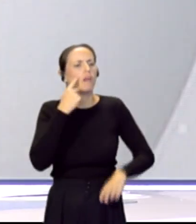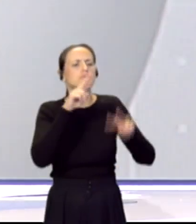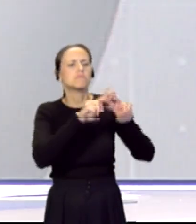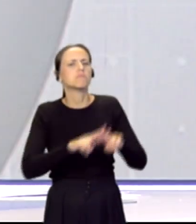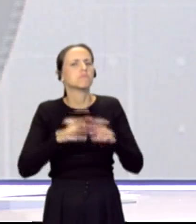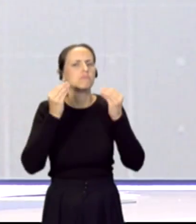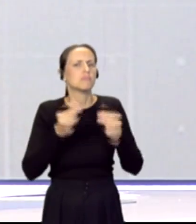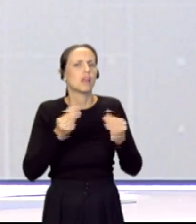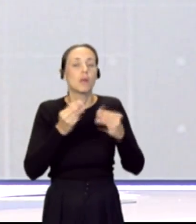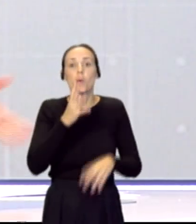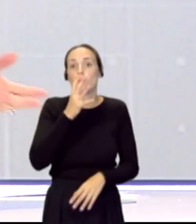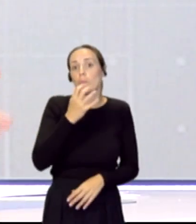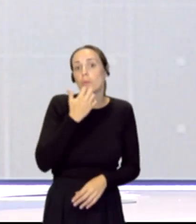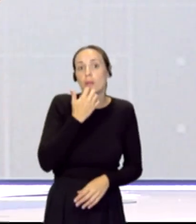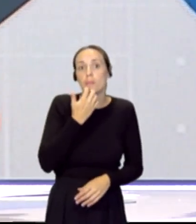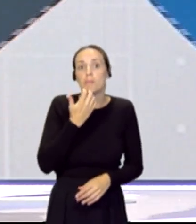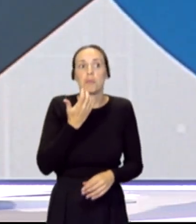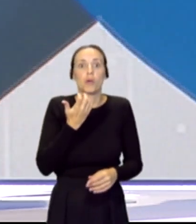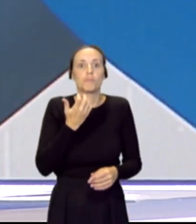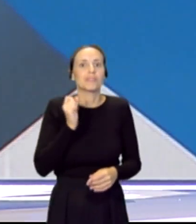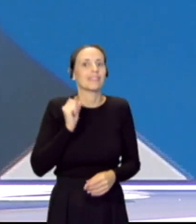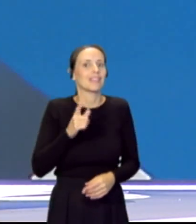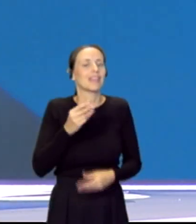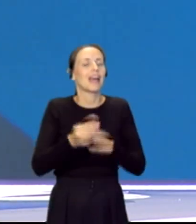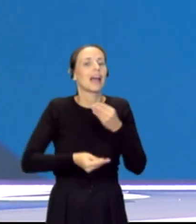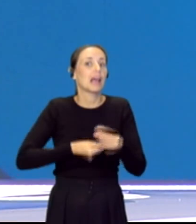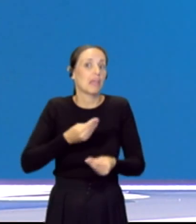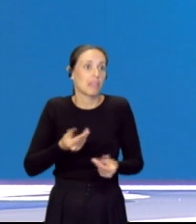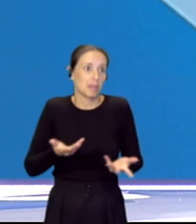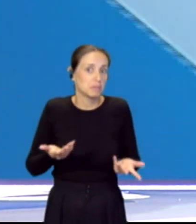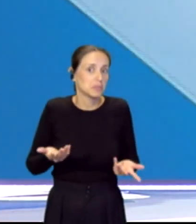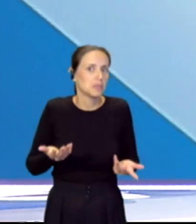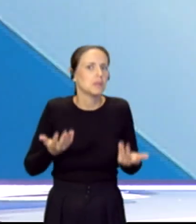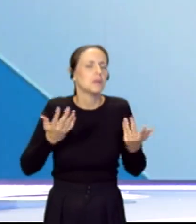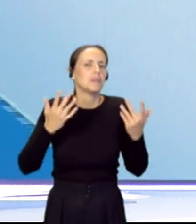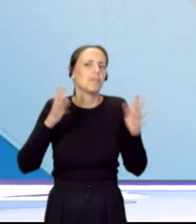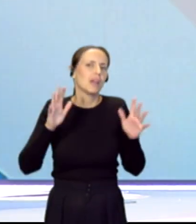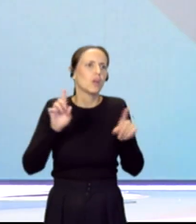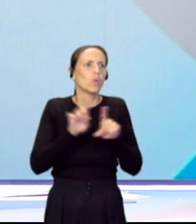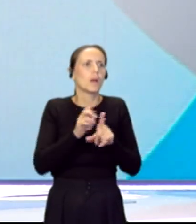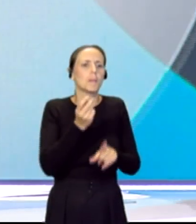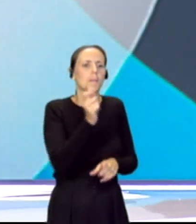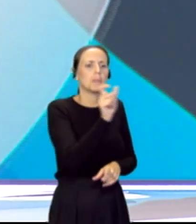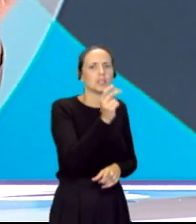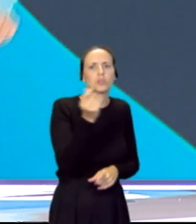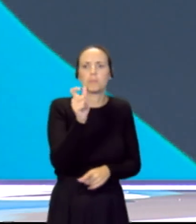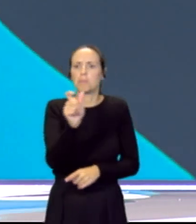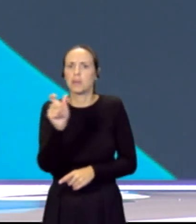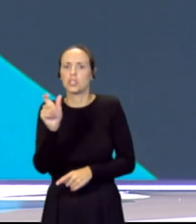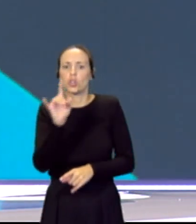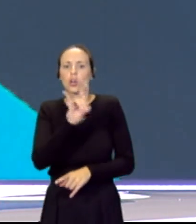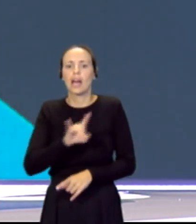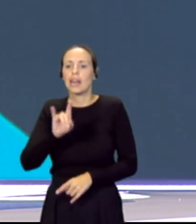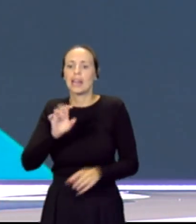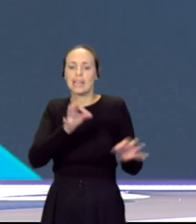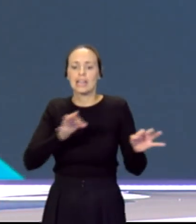Bueno pues una de las cosas como hemos comentado que hacemos con frecuencia Bueno pero no nos encontramos con los mismos precios fíjense en todas las Islas